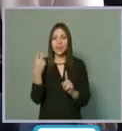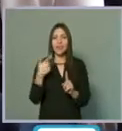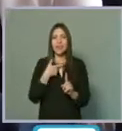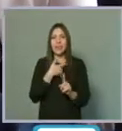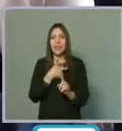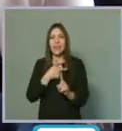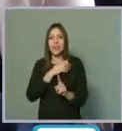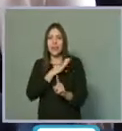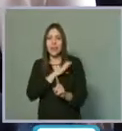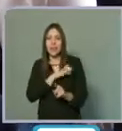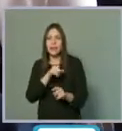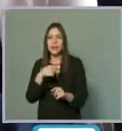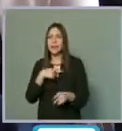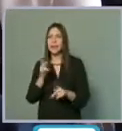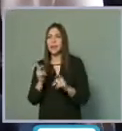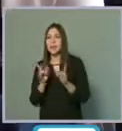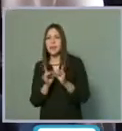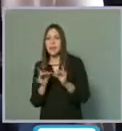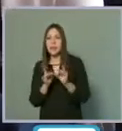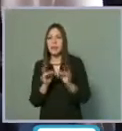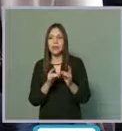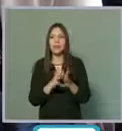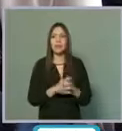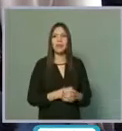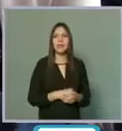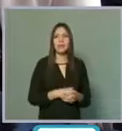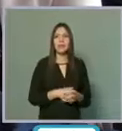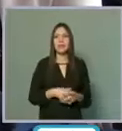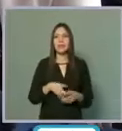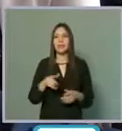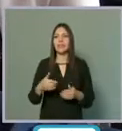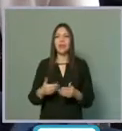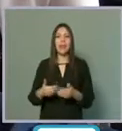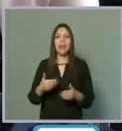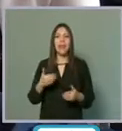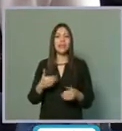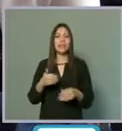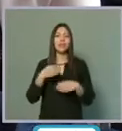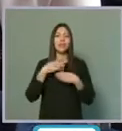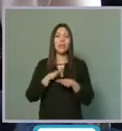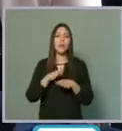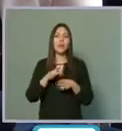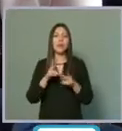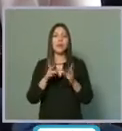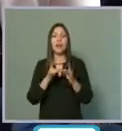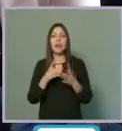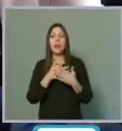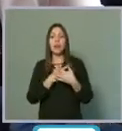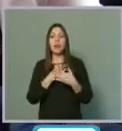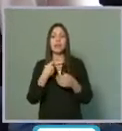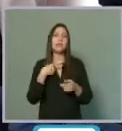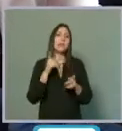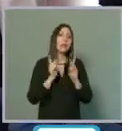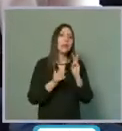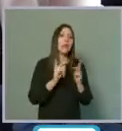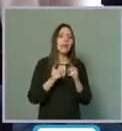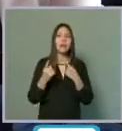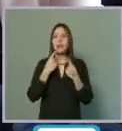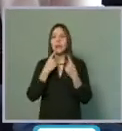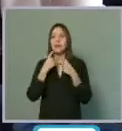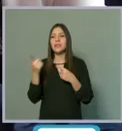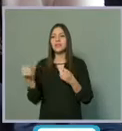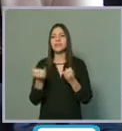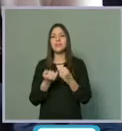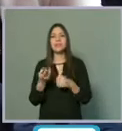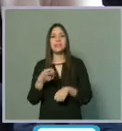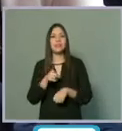que yo podía hacerle plática a ella antes ya de llegar ya a lo sentimental, ¿no? Por así decir. Entonces era